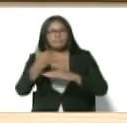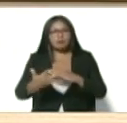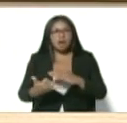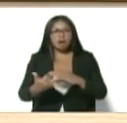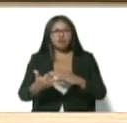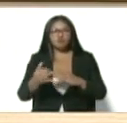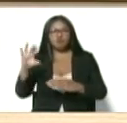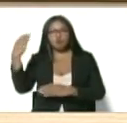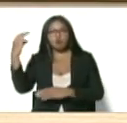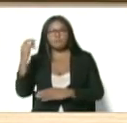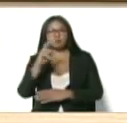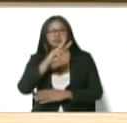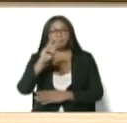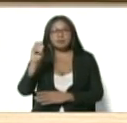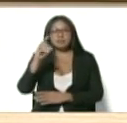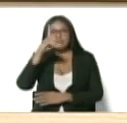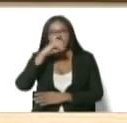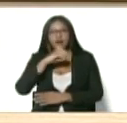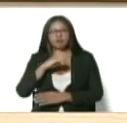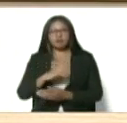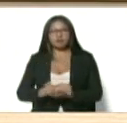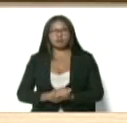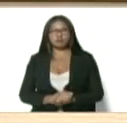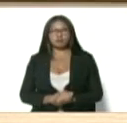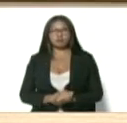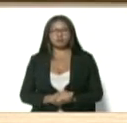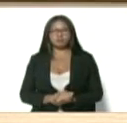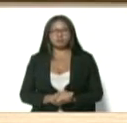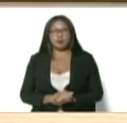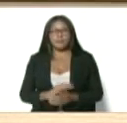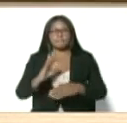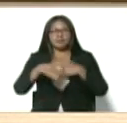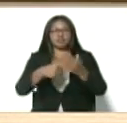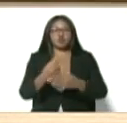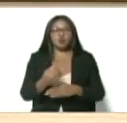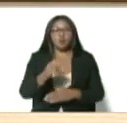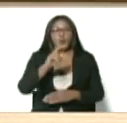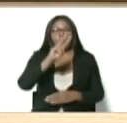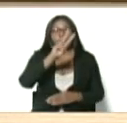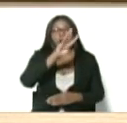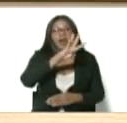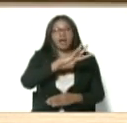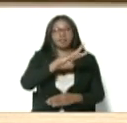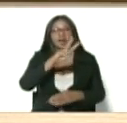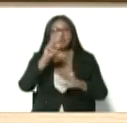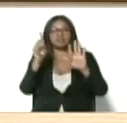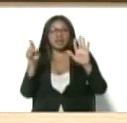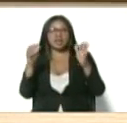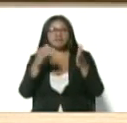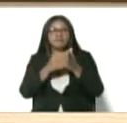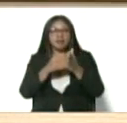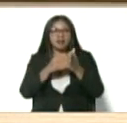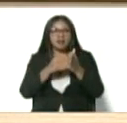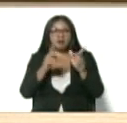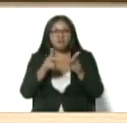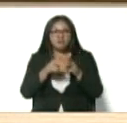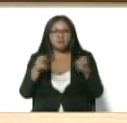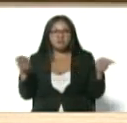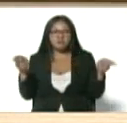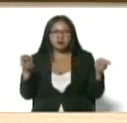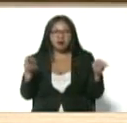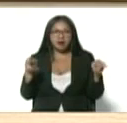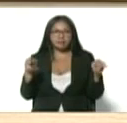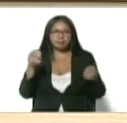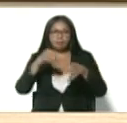casi 20 años se pasó de 46 mil hectáreas a más de 212 mil hectáreas de